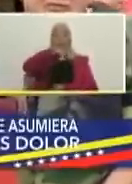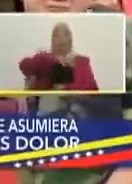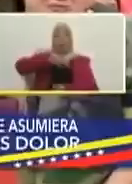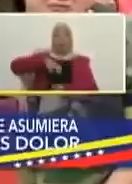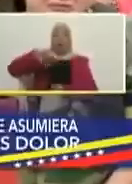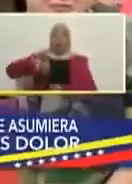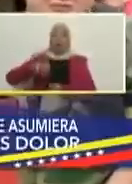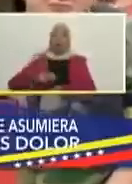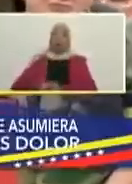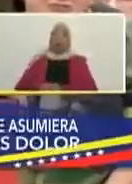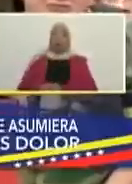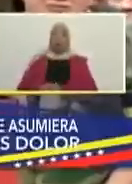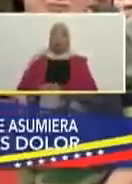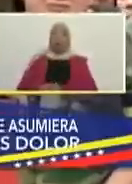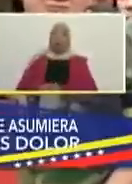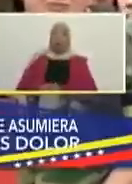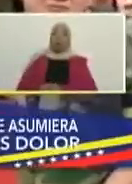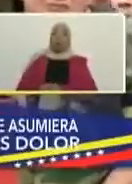Y es por eso que él,